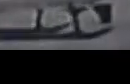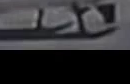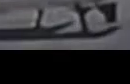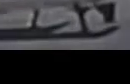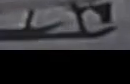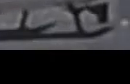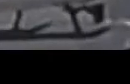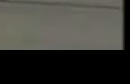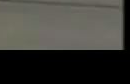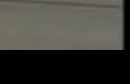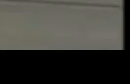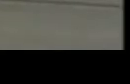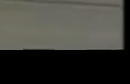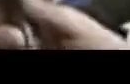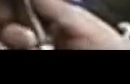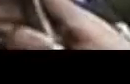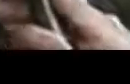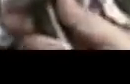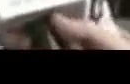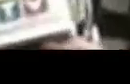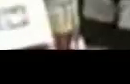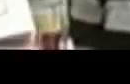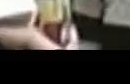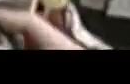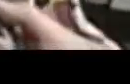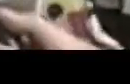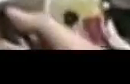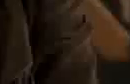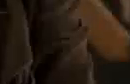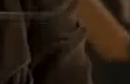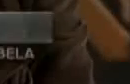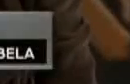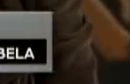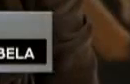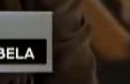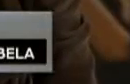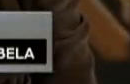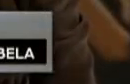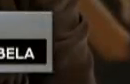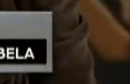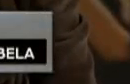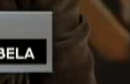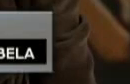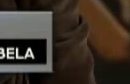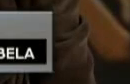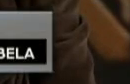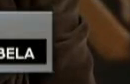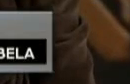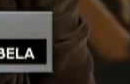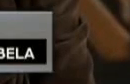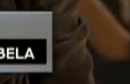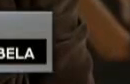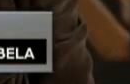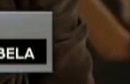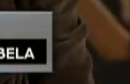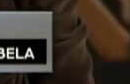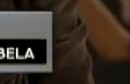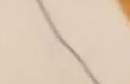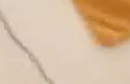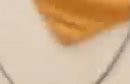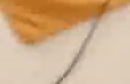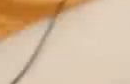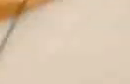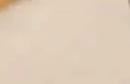asesinato del excomandante de la Fuerza Aérea Ecuatoriana, Jorge Gabela. No es que dude yo de las Fuerzas Armadas, sino que aquí hay que investigar a